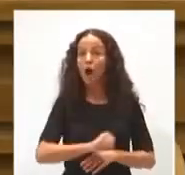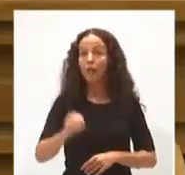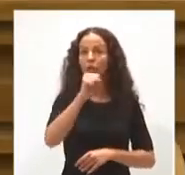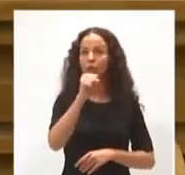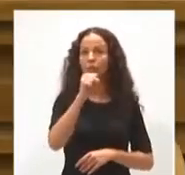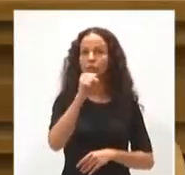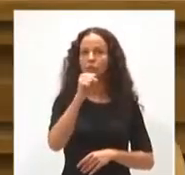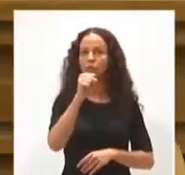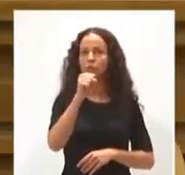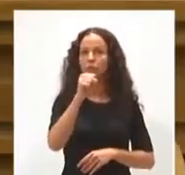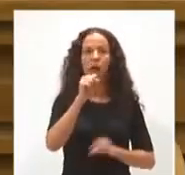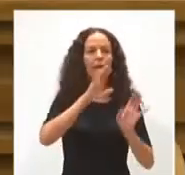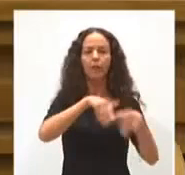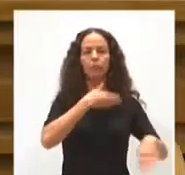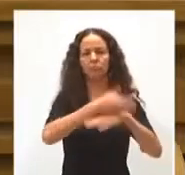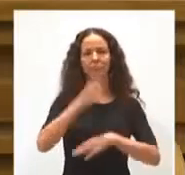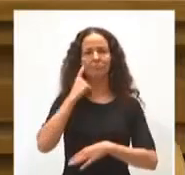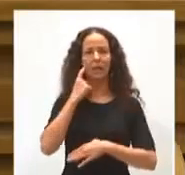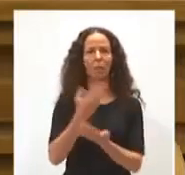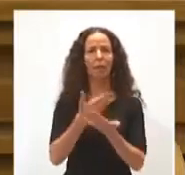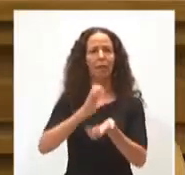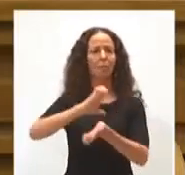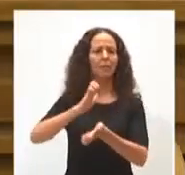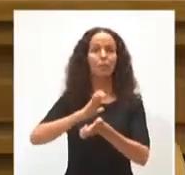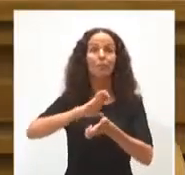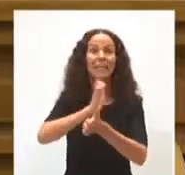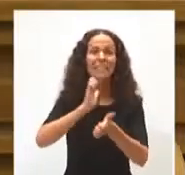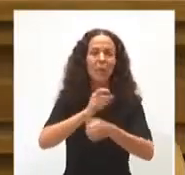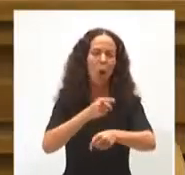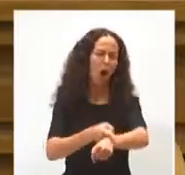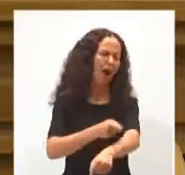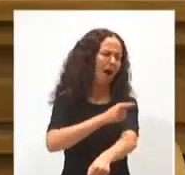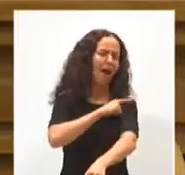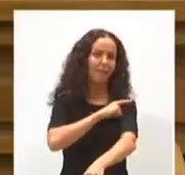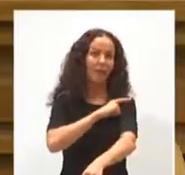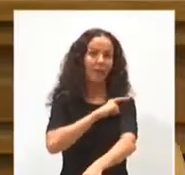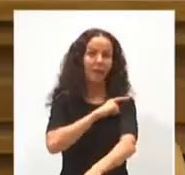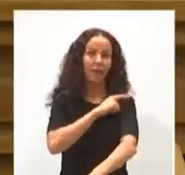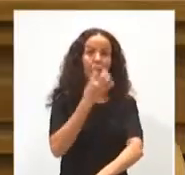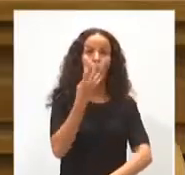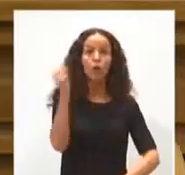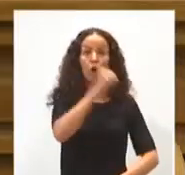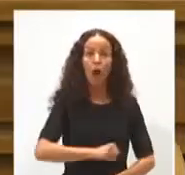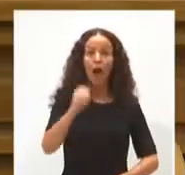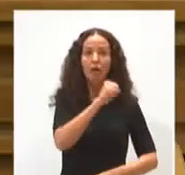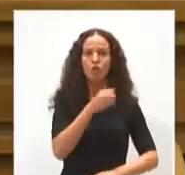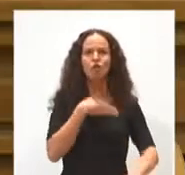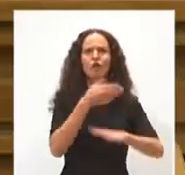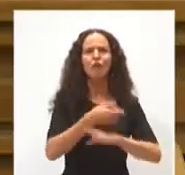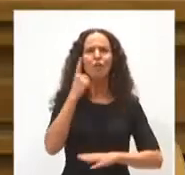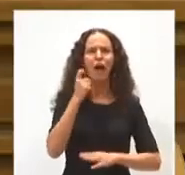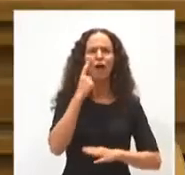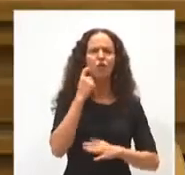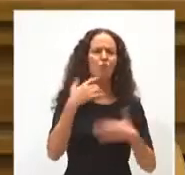se fue al banco a pedir préstamos además exagerados en cuatro años se fue más veces al banco a pedir préstamos